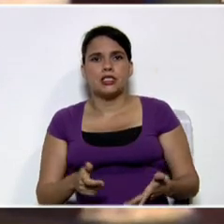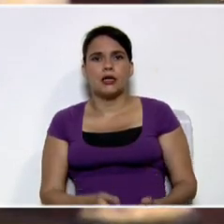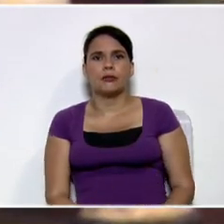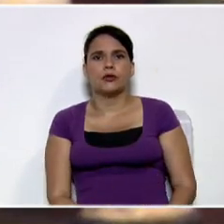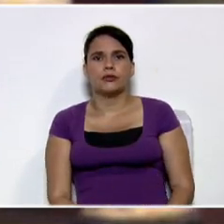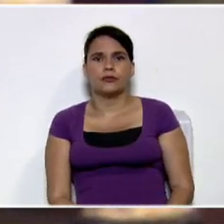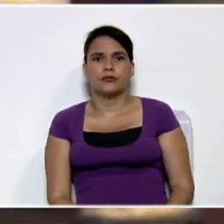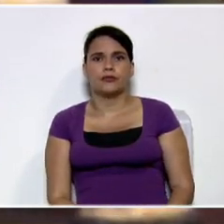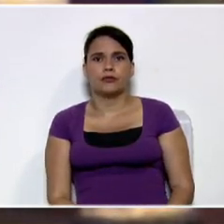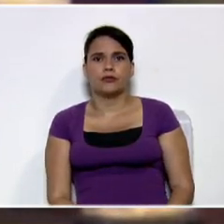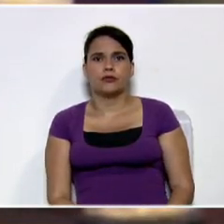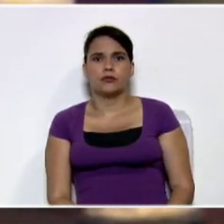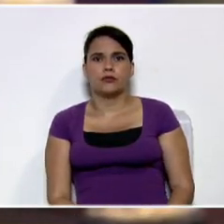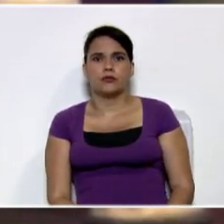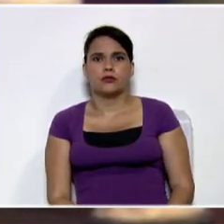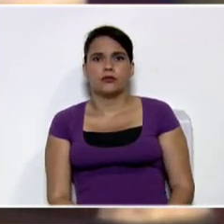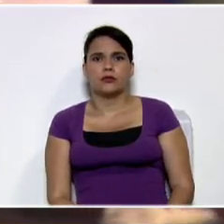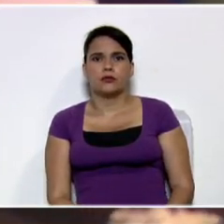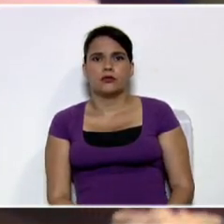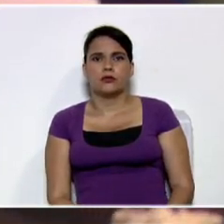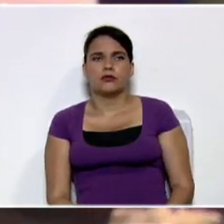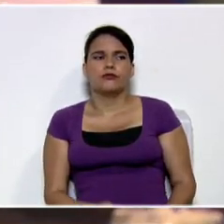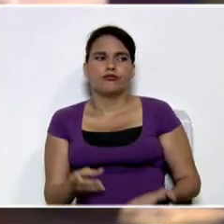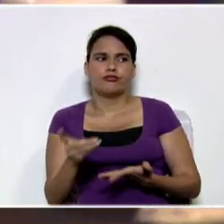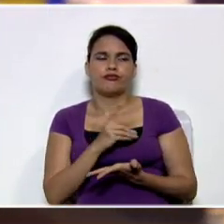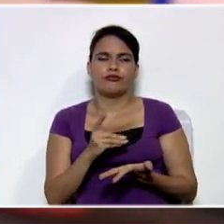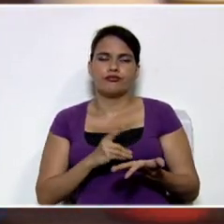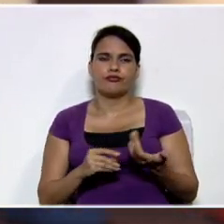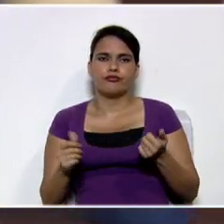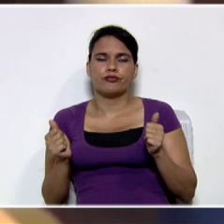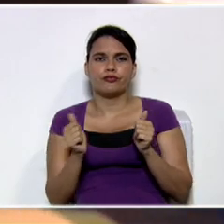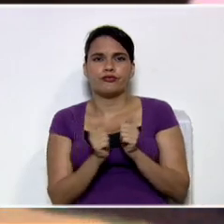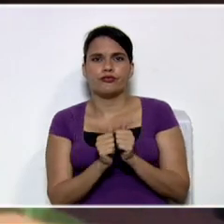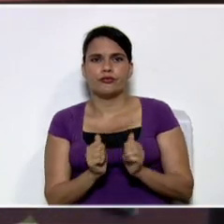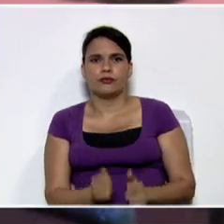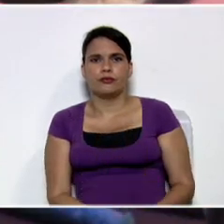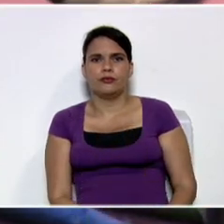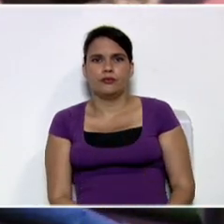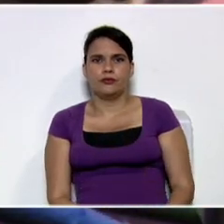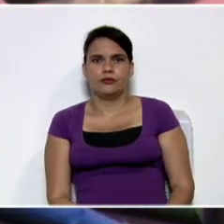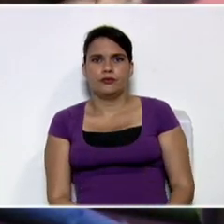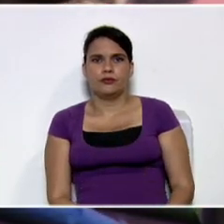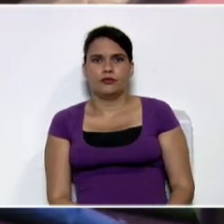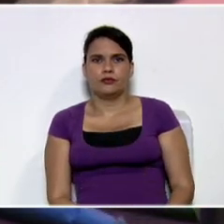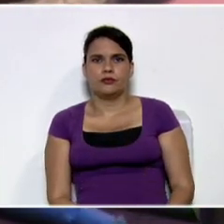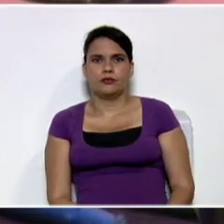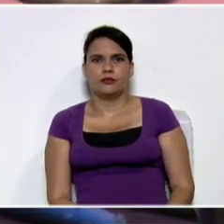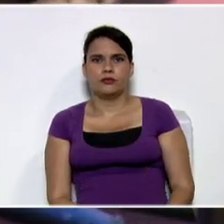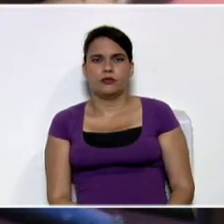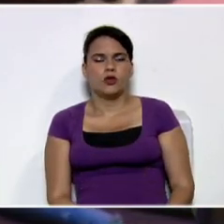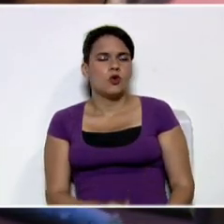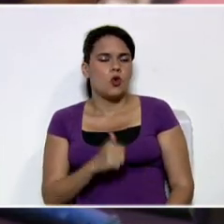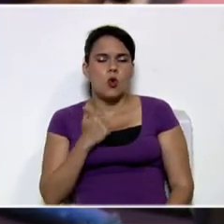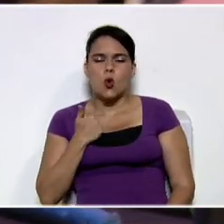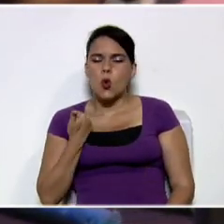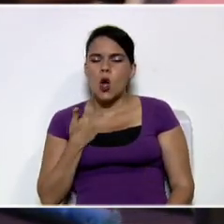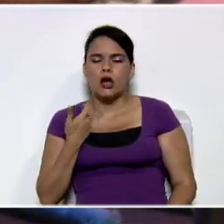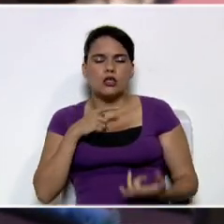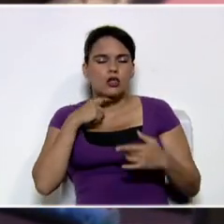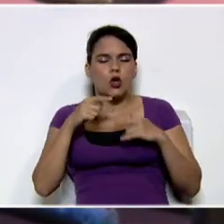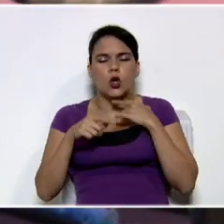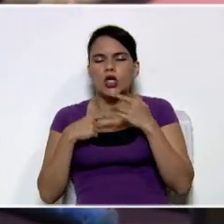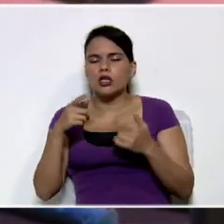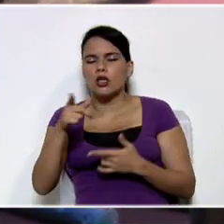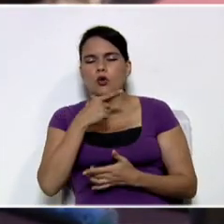proceder a hacer nuestro petroglifo, teniendo una base de cualquier color que tú